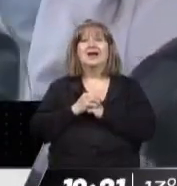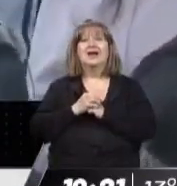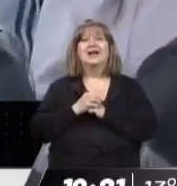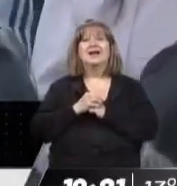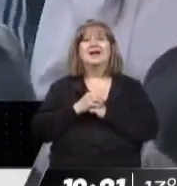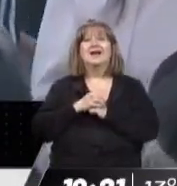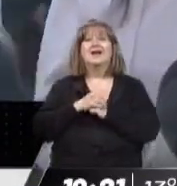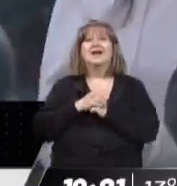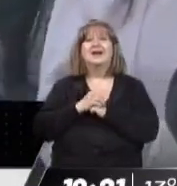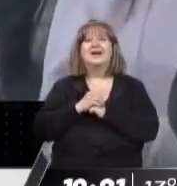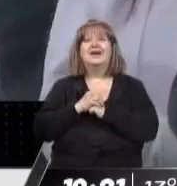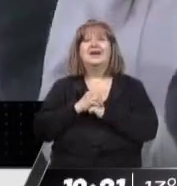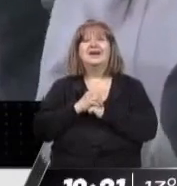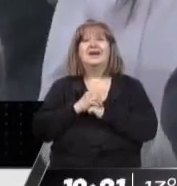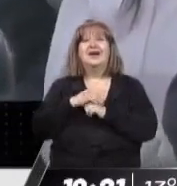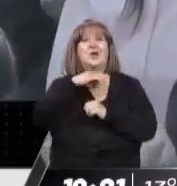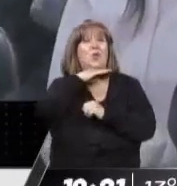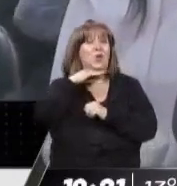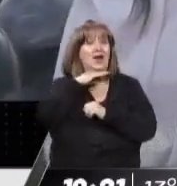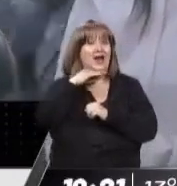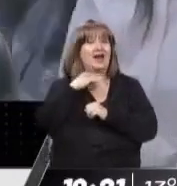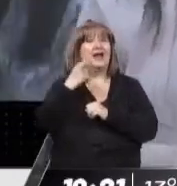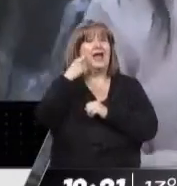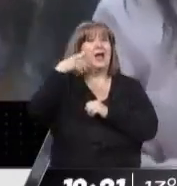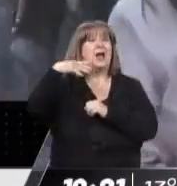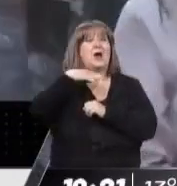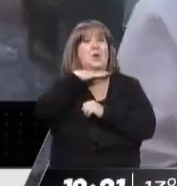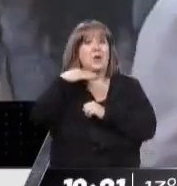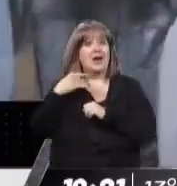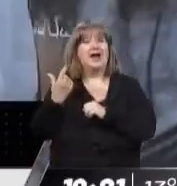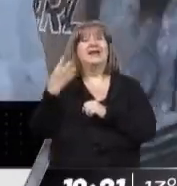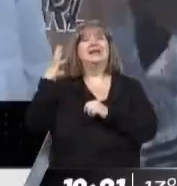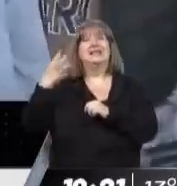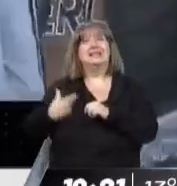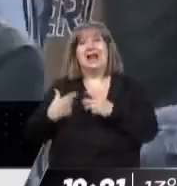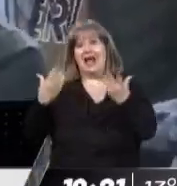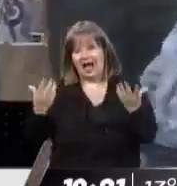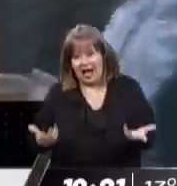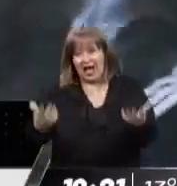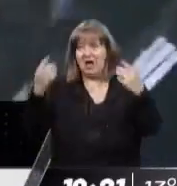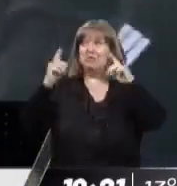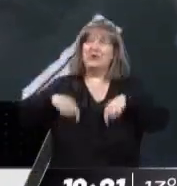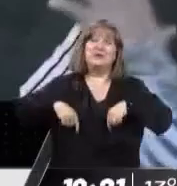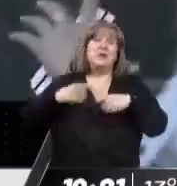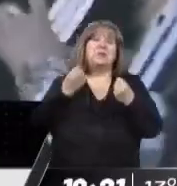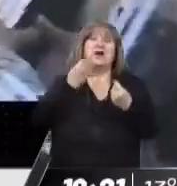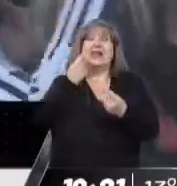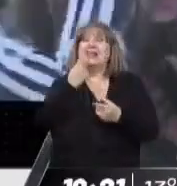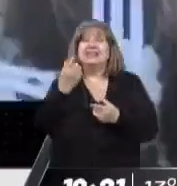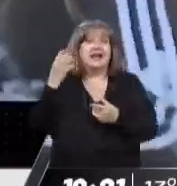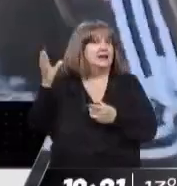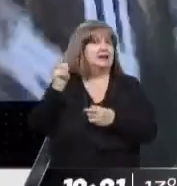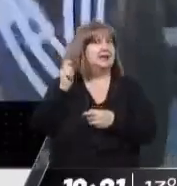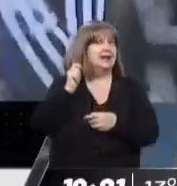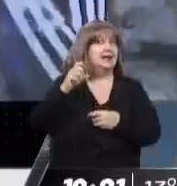Julián Ignacio y Gisela Campa. Ignacio. Ah, Ignacio. ¿Viste? Choque los cinco, en el ensayo había salido mejor. Grupo número dos, gracias chicas por